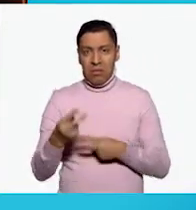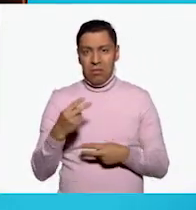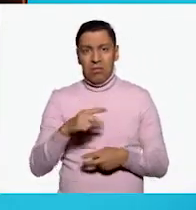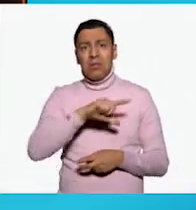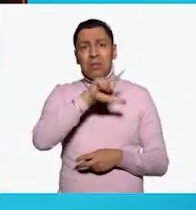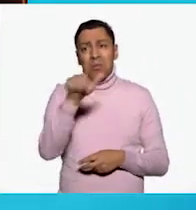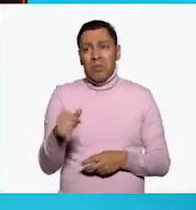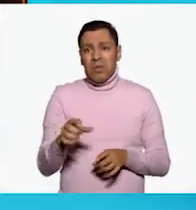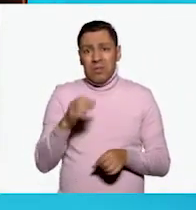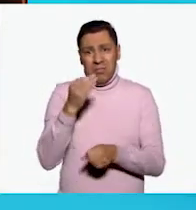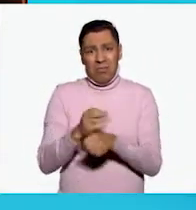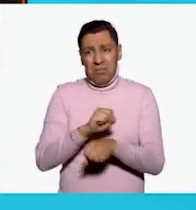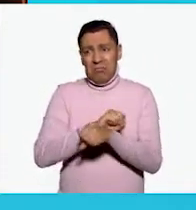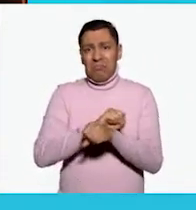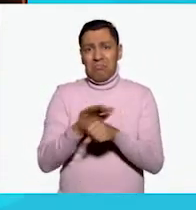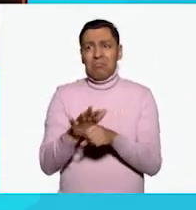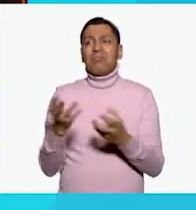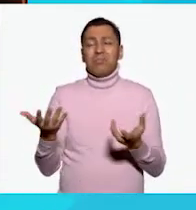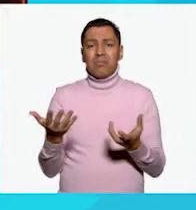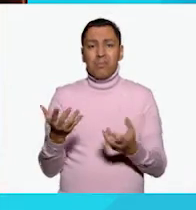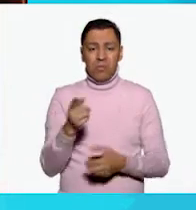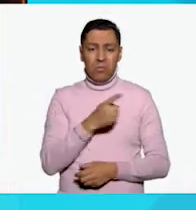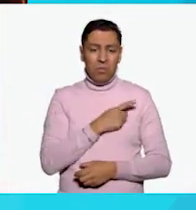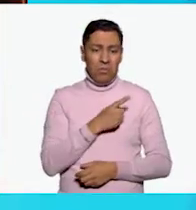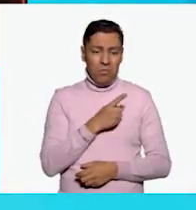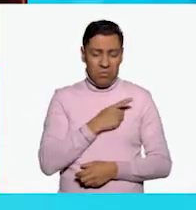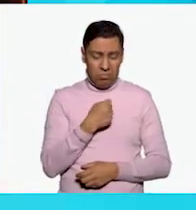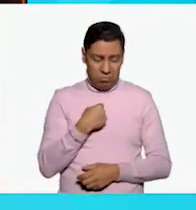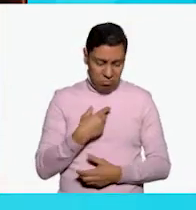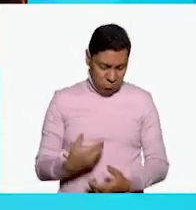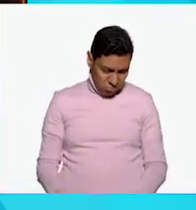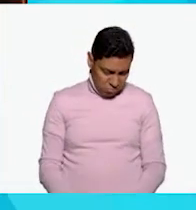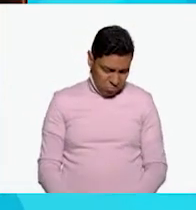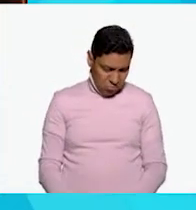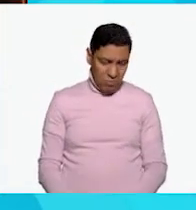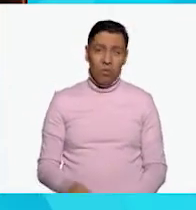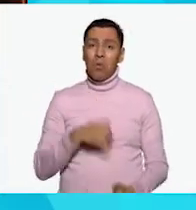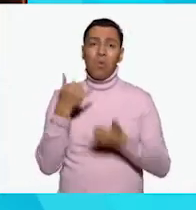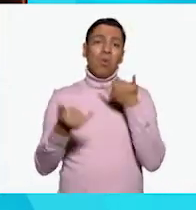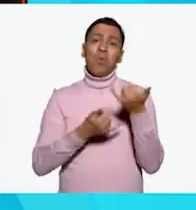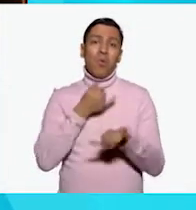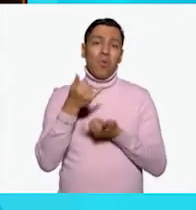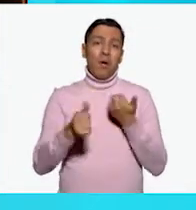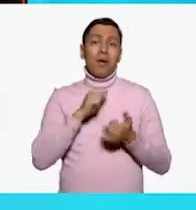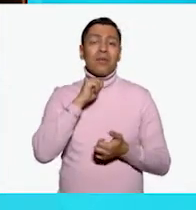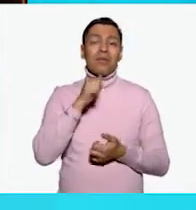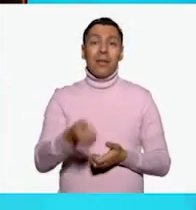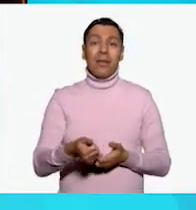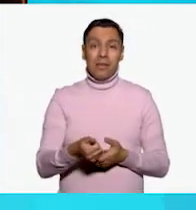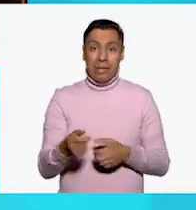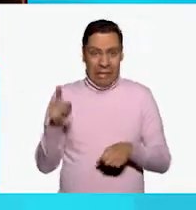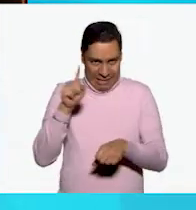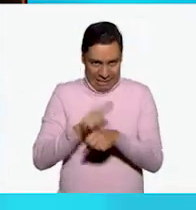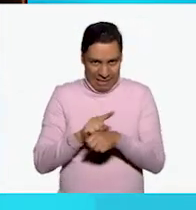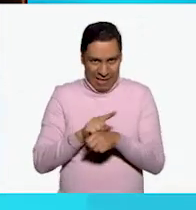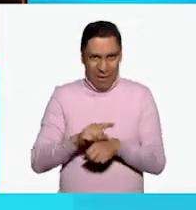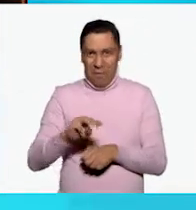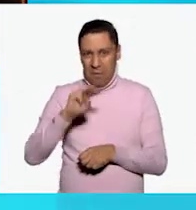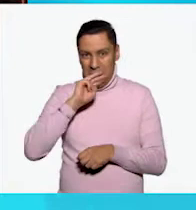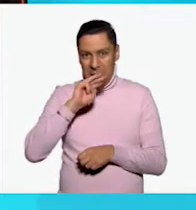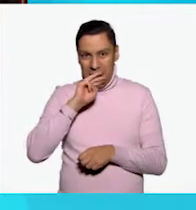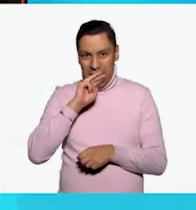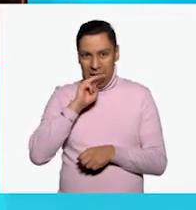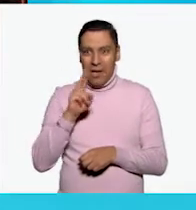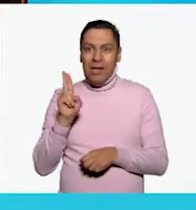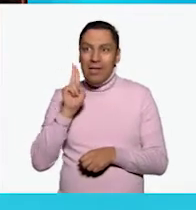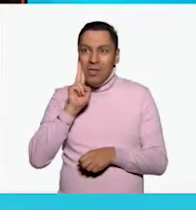estaba solo, con nadie con quien jugar. Pero un día mi mamá me dio una gran